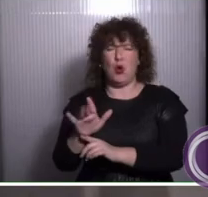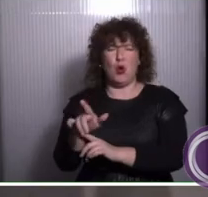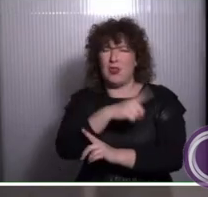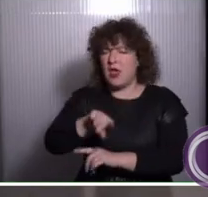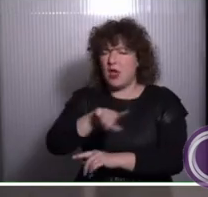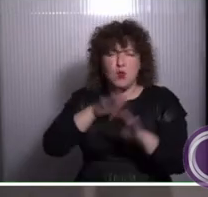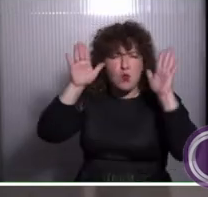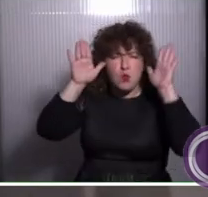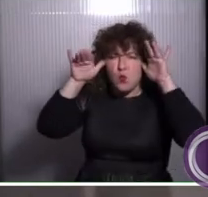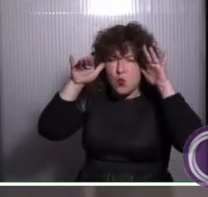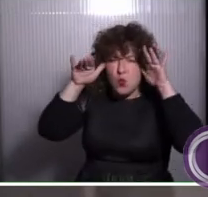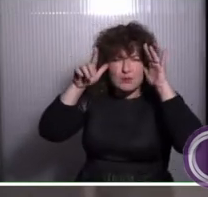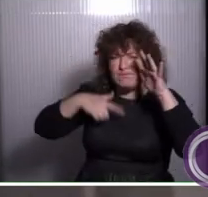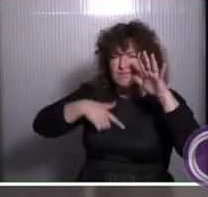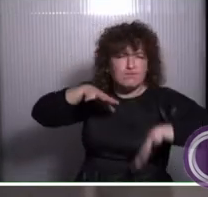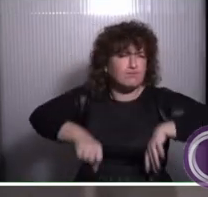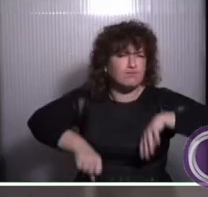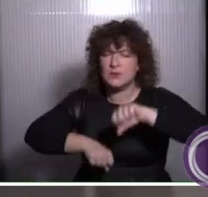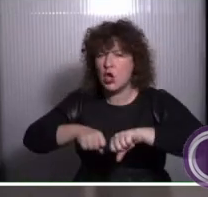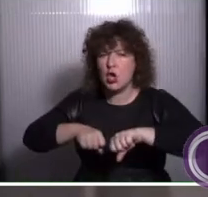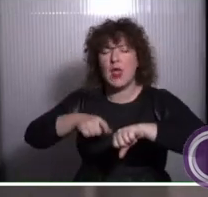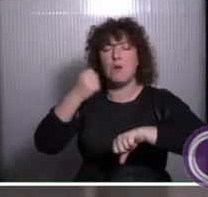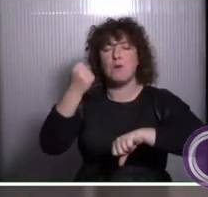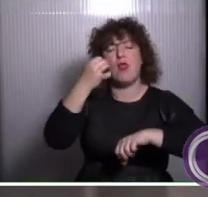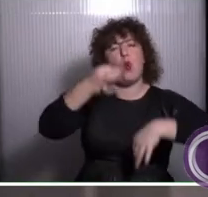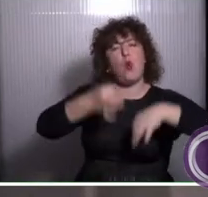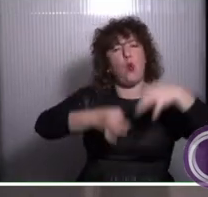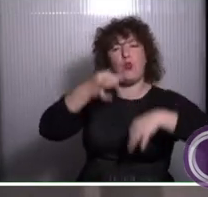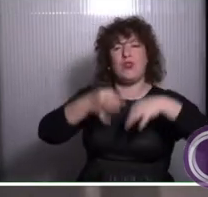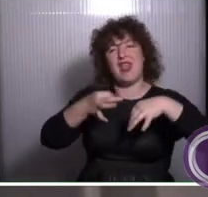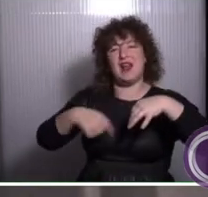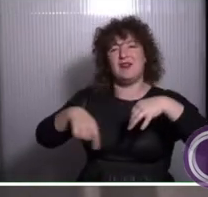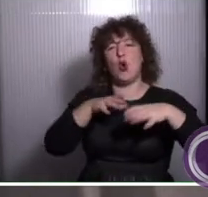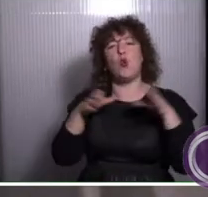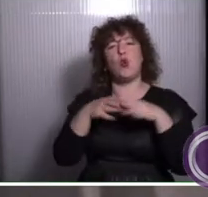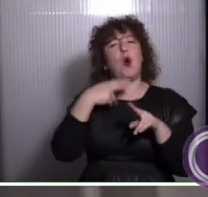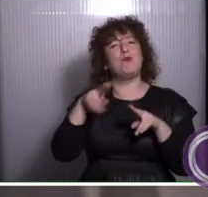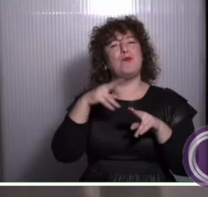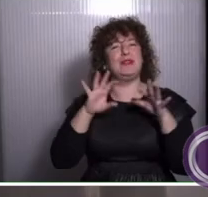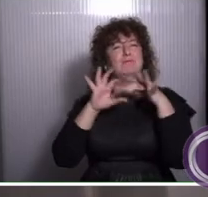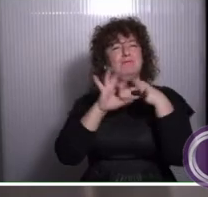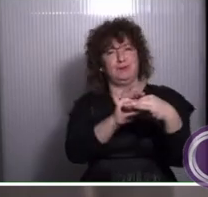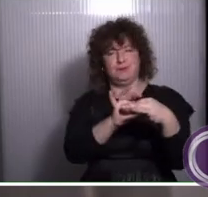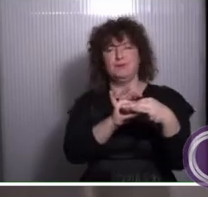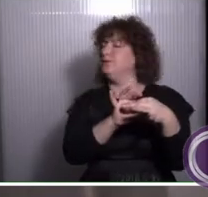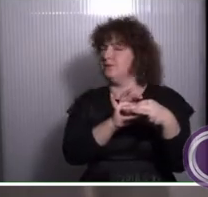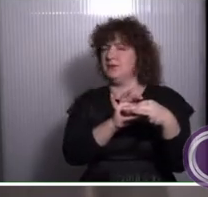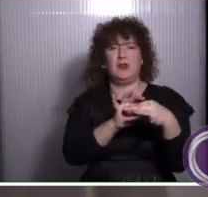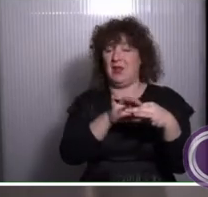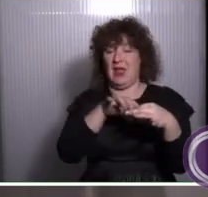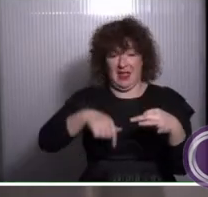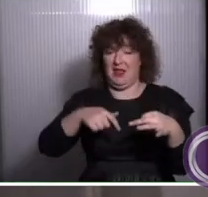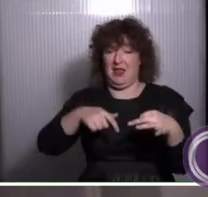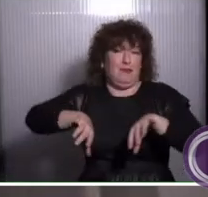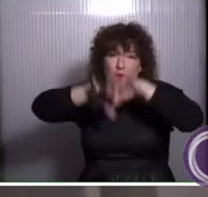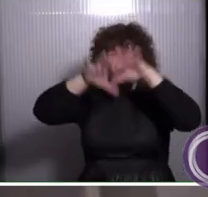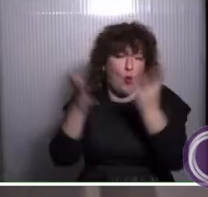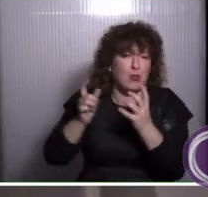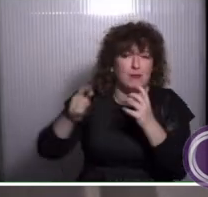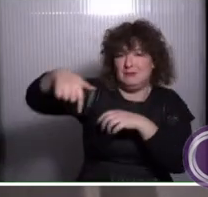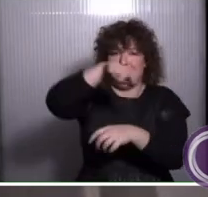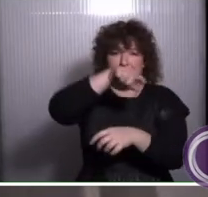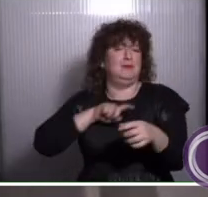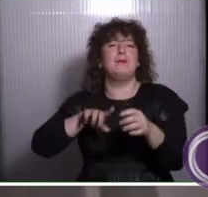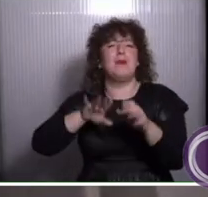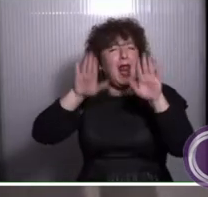brutal ofensiva de los poderes judiciales constituidos en partidos políticos en todas partes del mundo para acabar